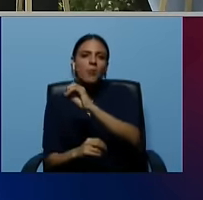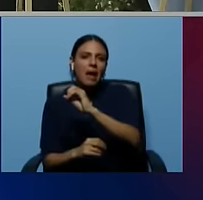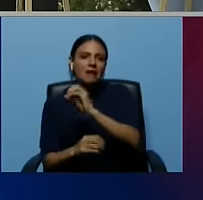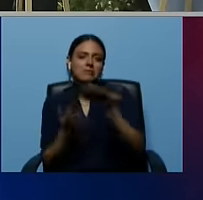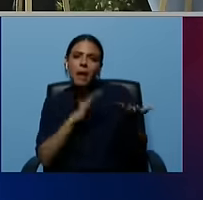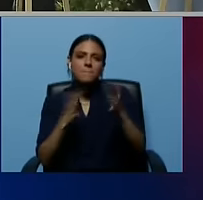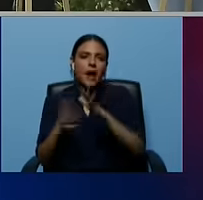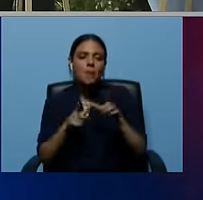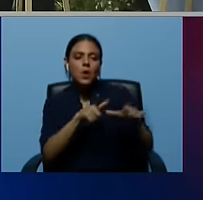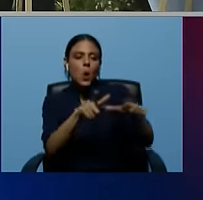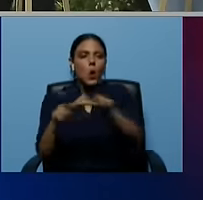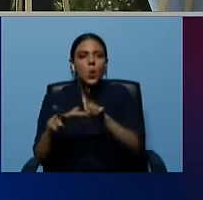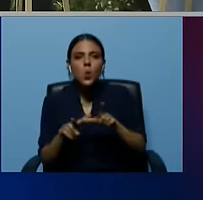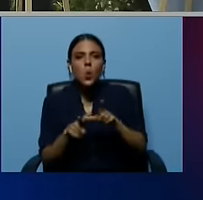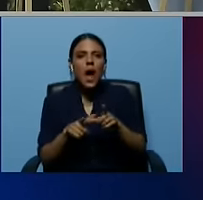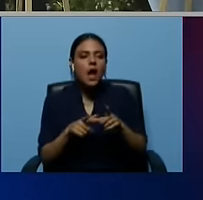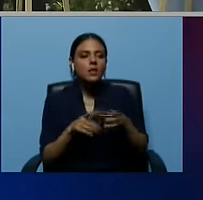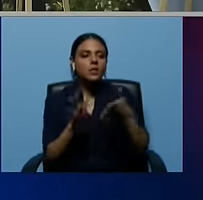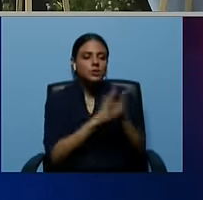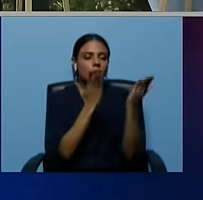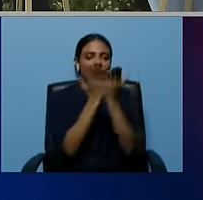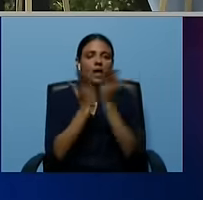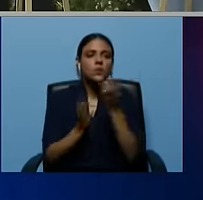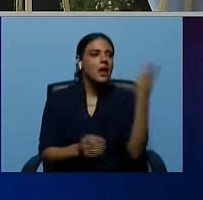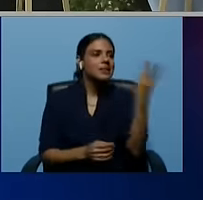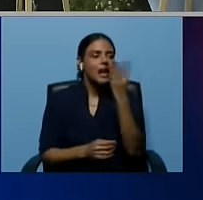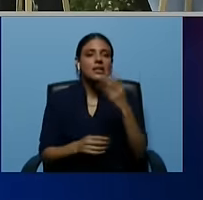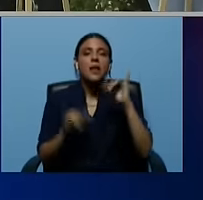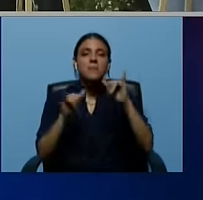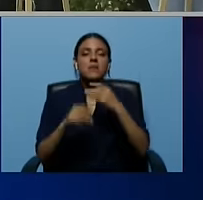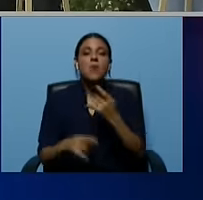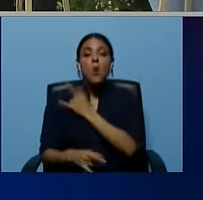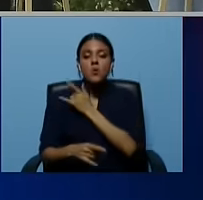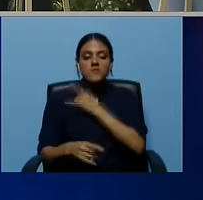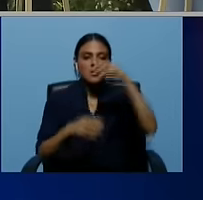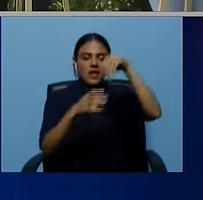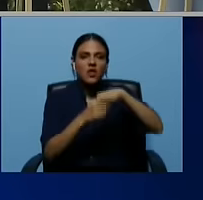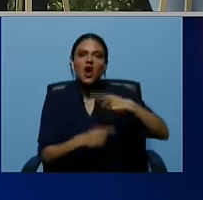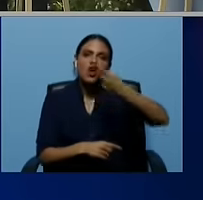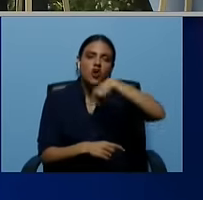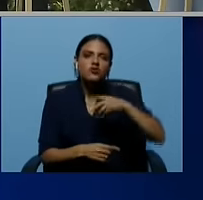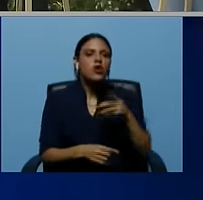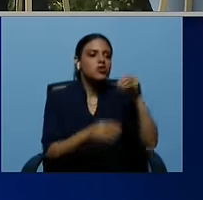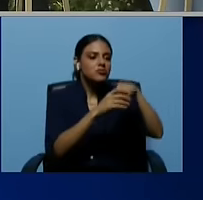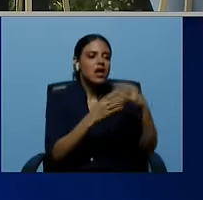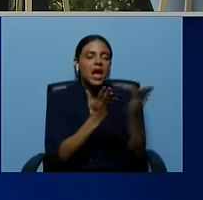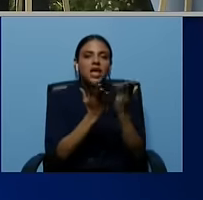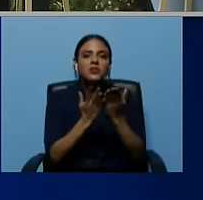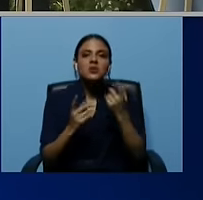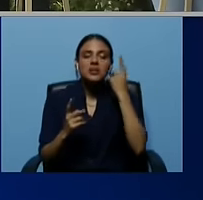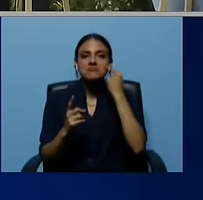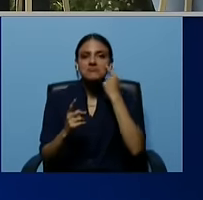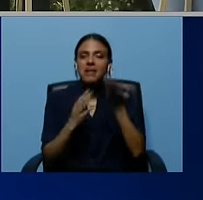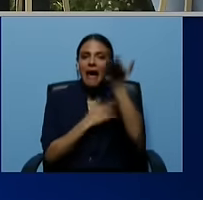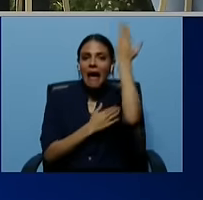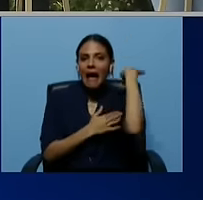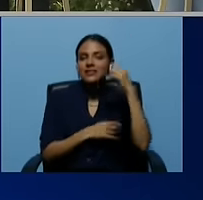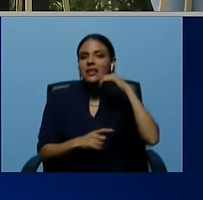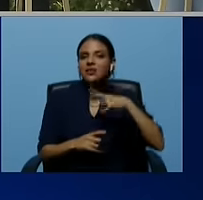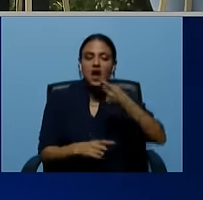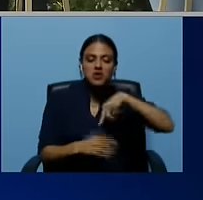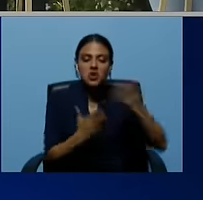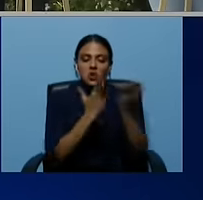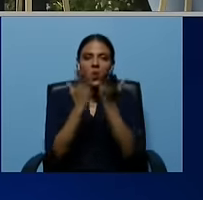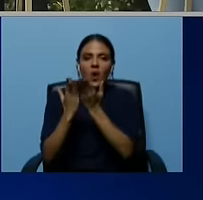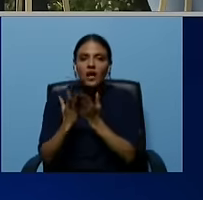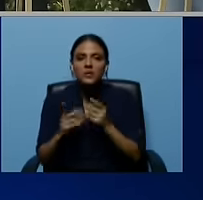el aula 33 de la Universidad Central de la Facultad de Ciencias, ahí nos las pasábamos metidos, con Nelson Merente nos llevaba. Nelson